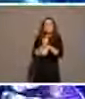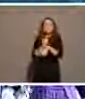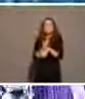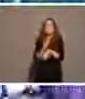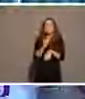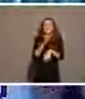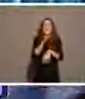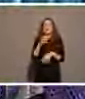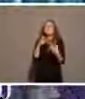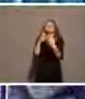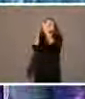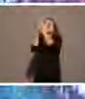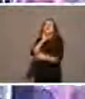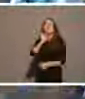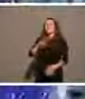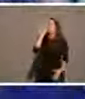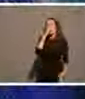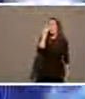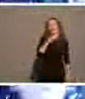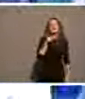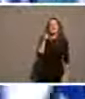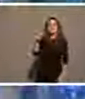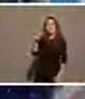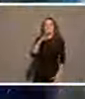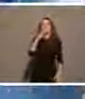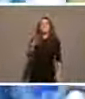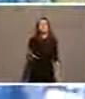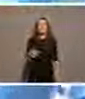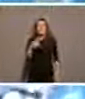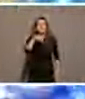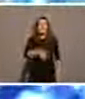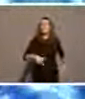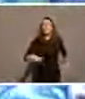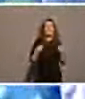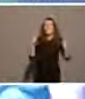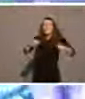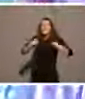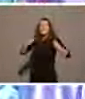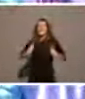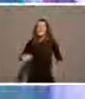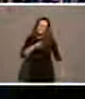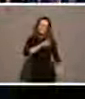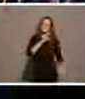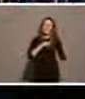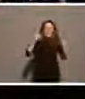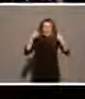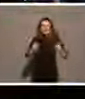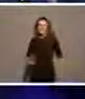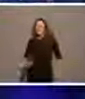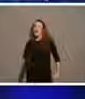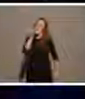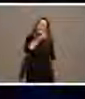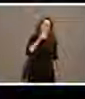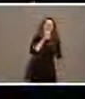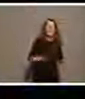ese carnaval. De esta manera disfruto, yo soy mameluco y vuelvo a